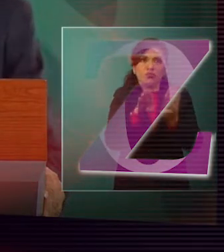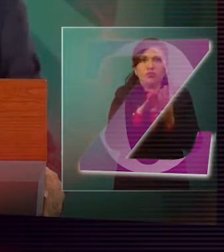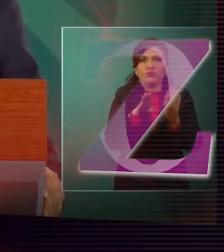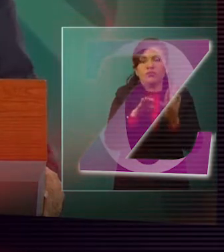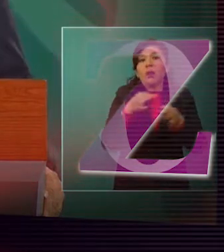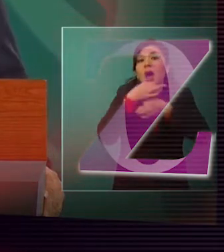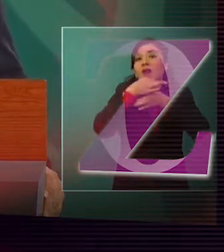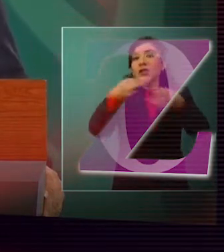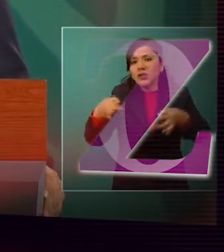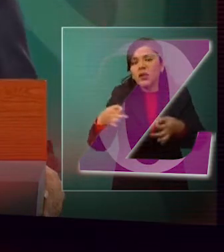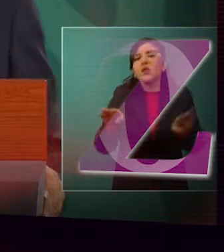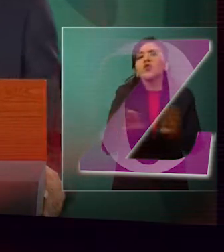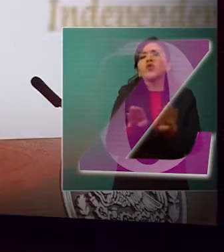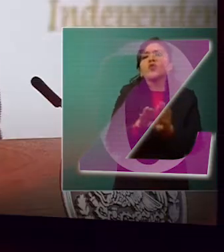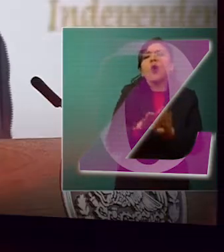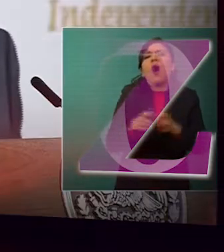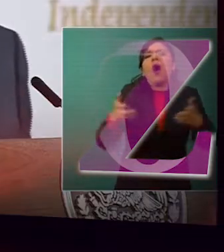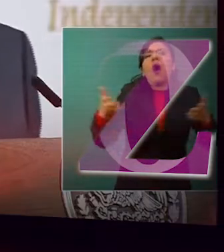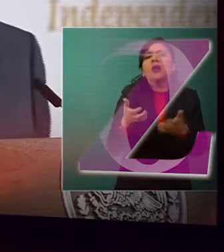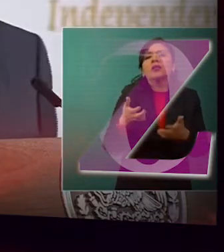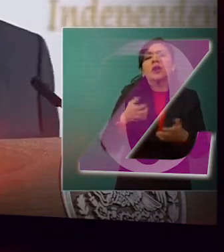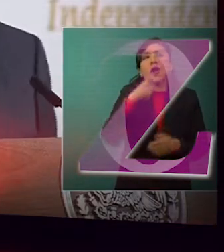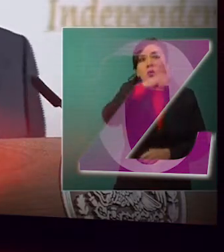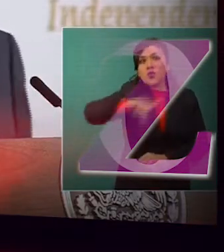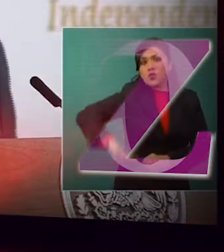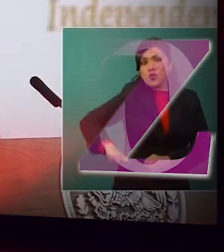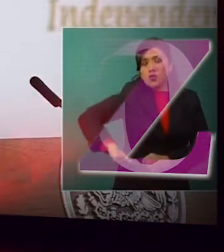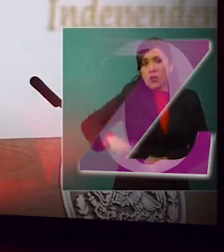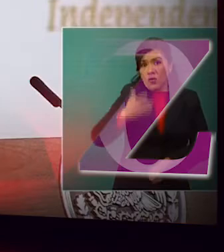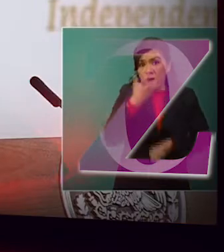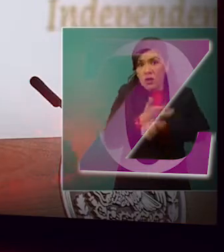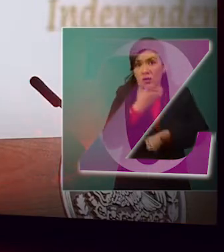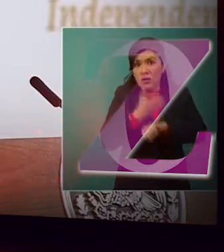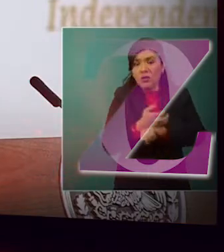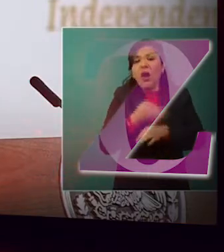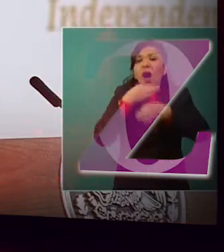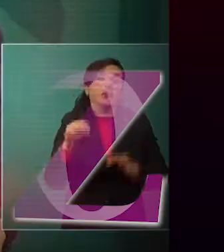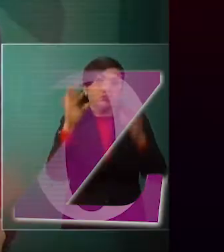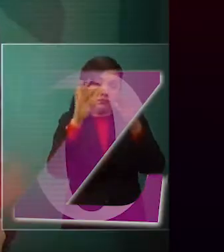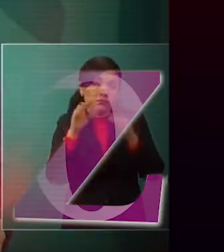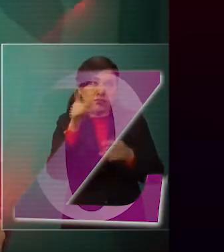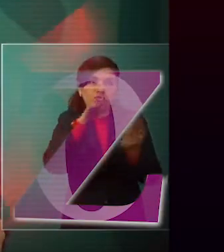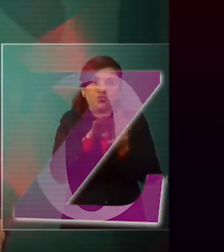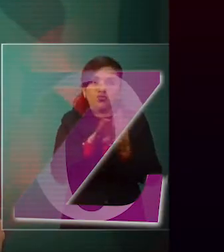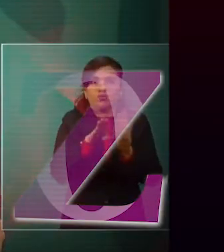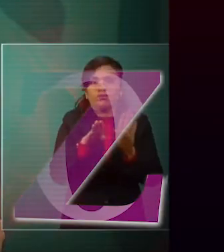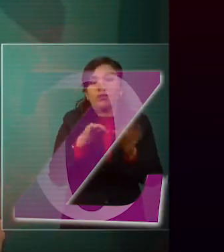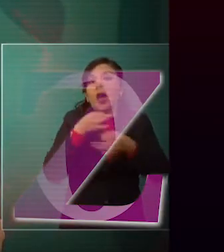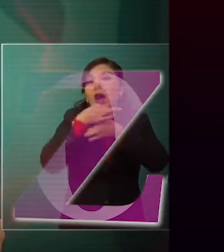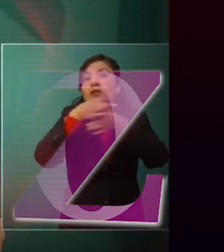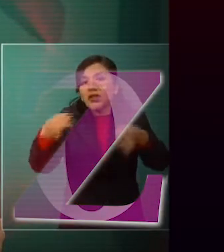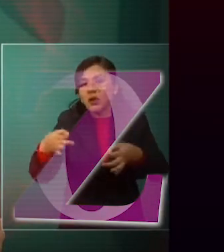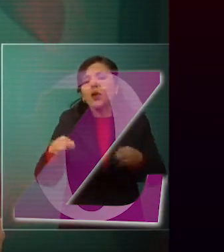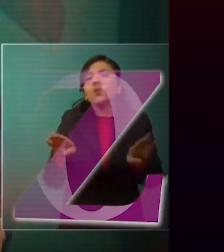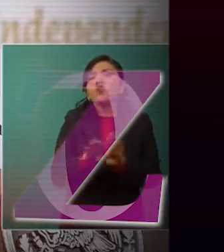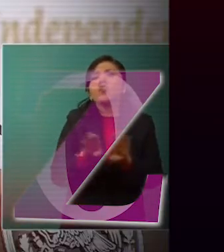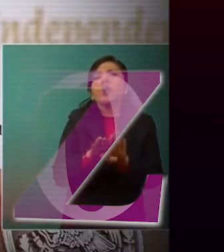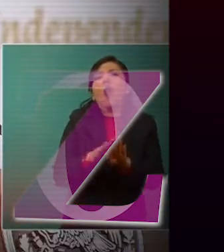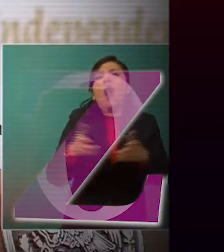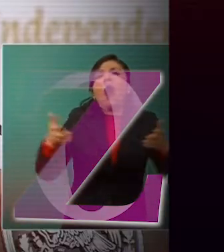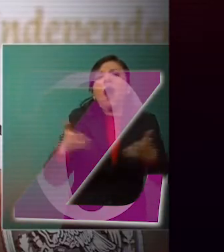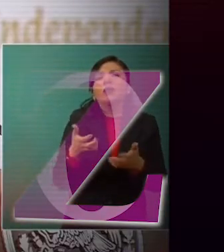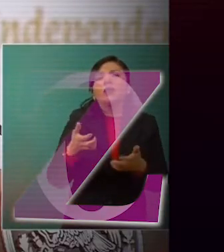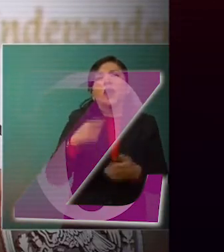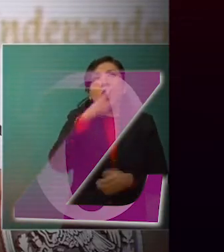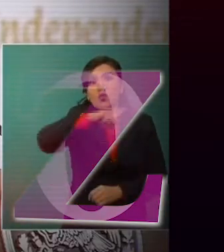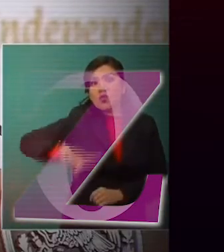crimen organizado que realmente un mensaje a los mexicanos esa resolución del gobierno